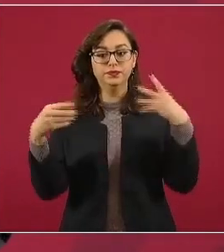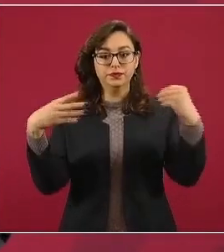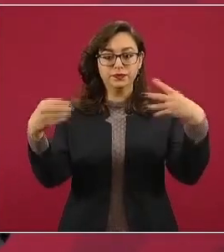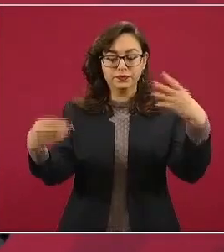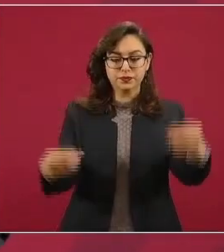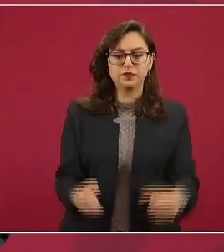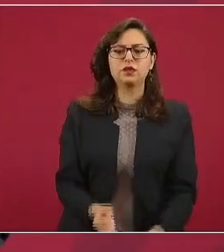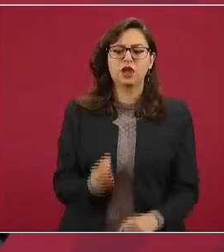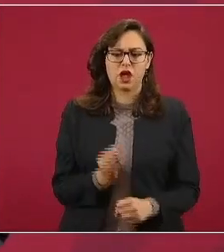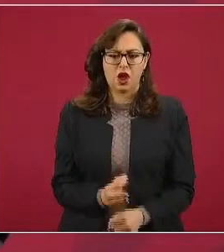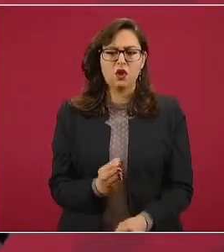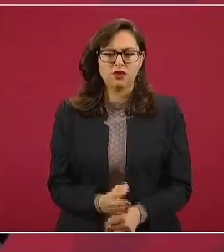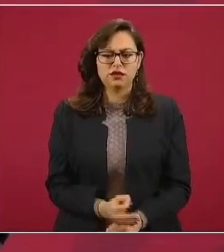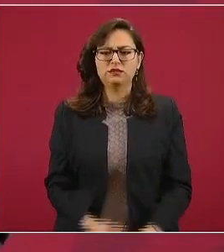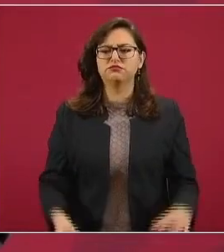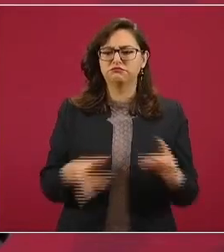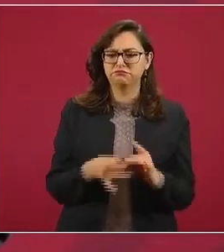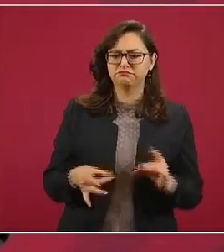esta